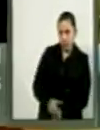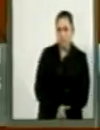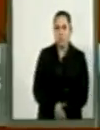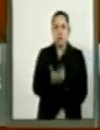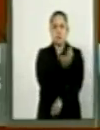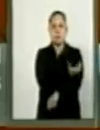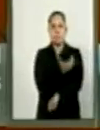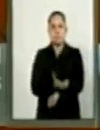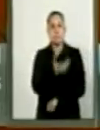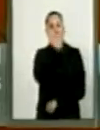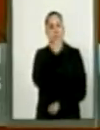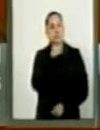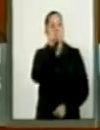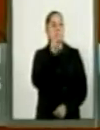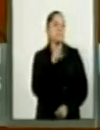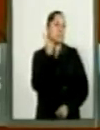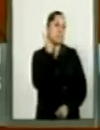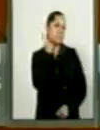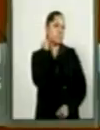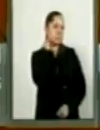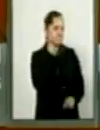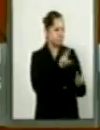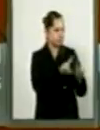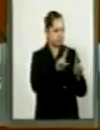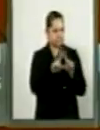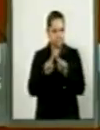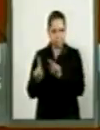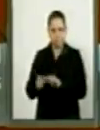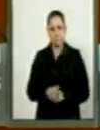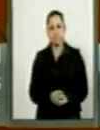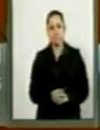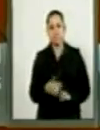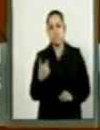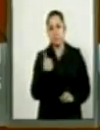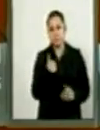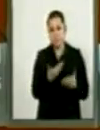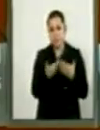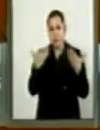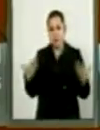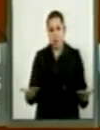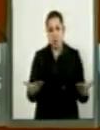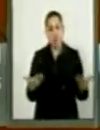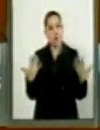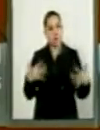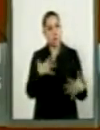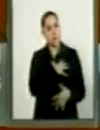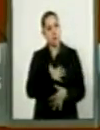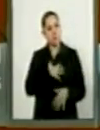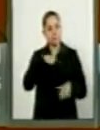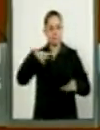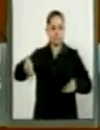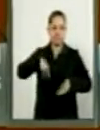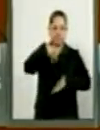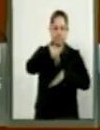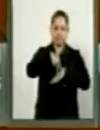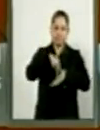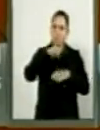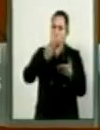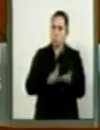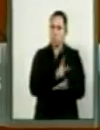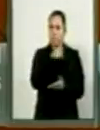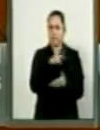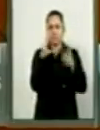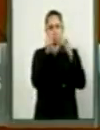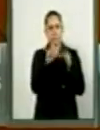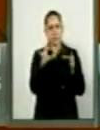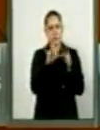Compañeras y compañeros legisladores, tengo el enorme agrado de volverme a presentar en esta tribuna por un tema que